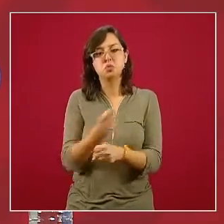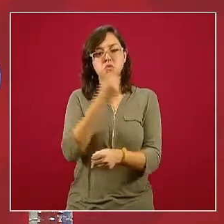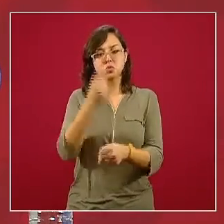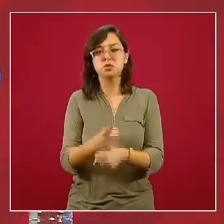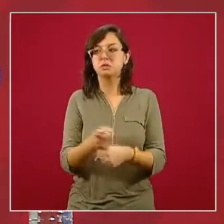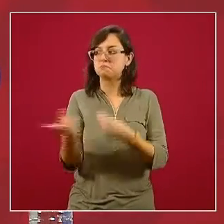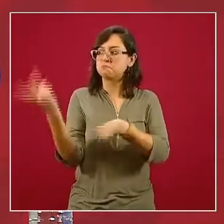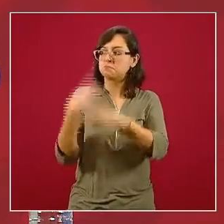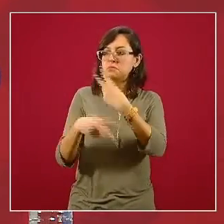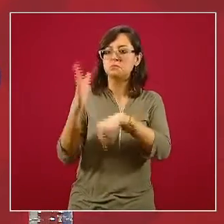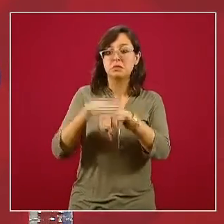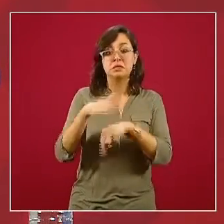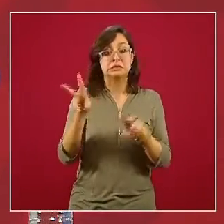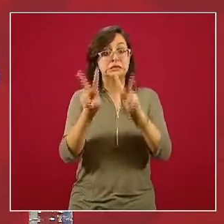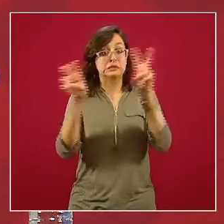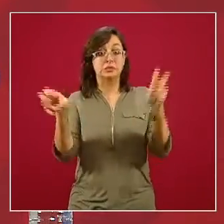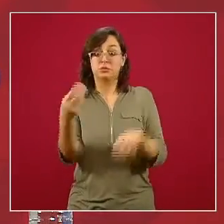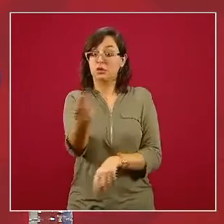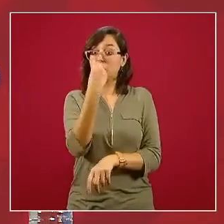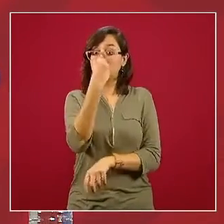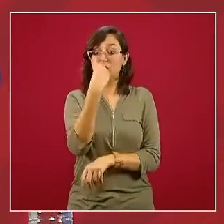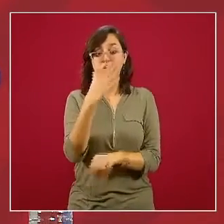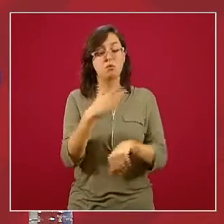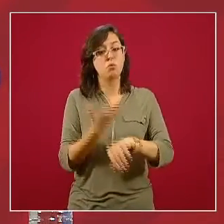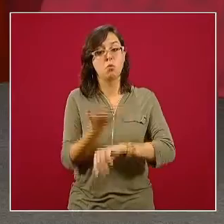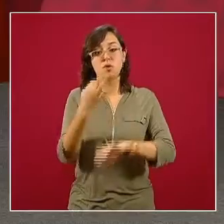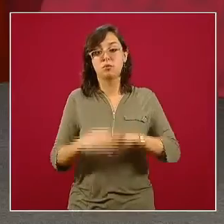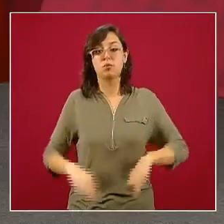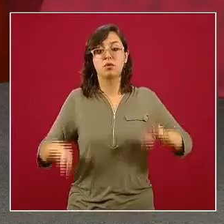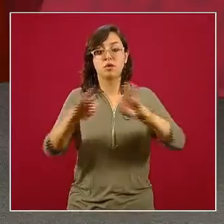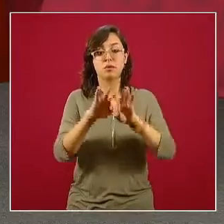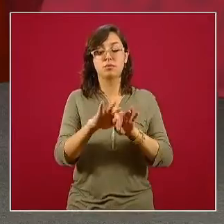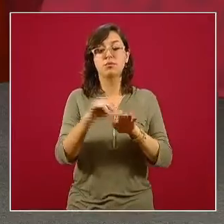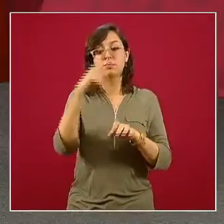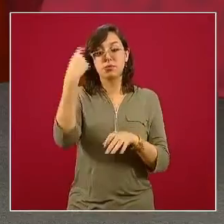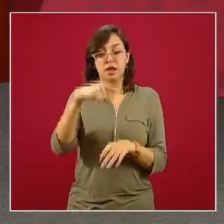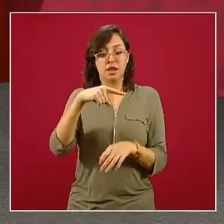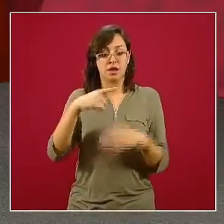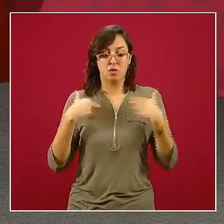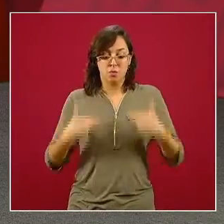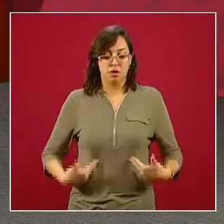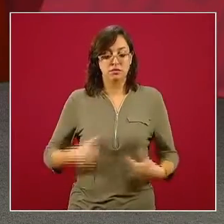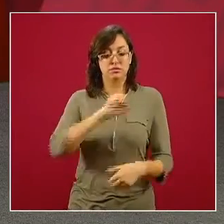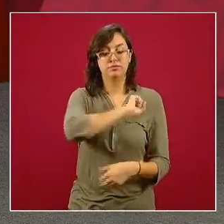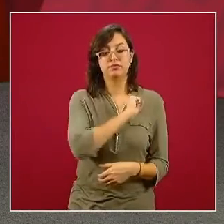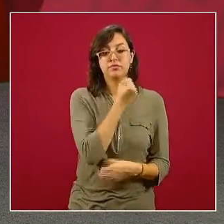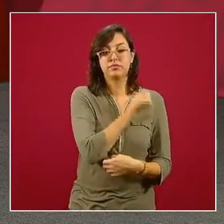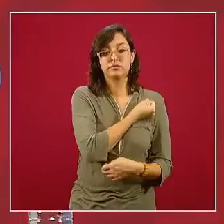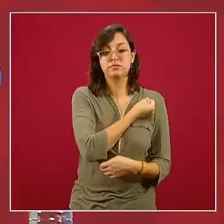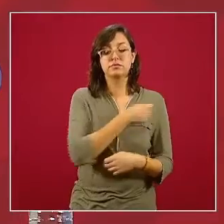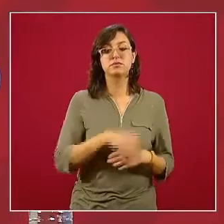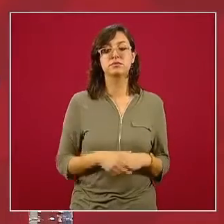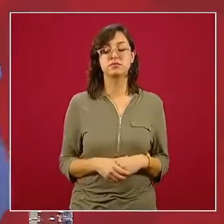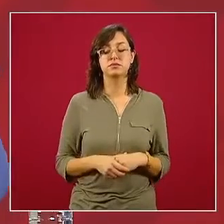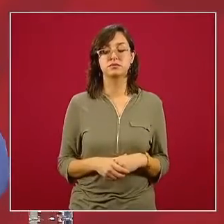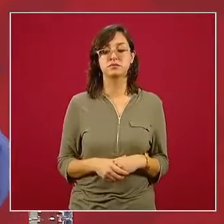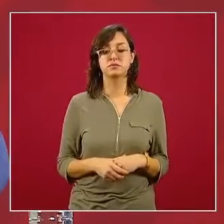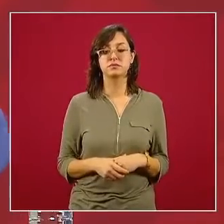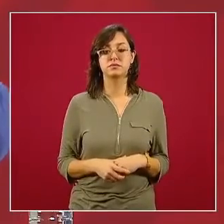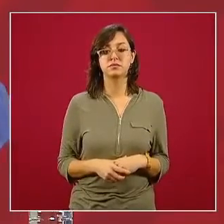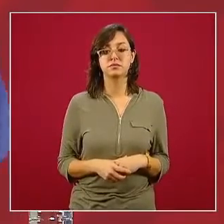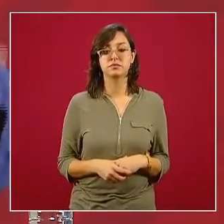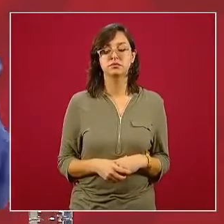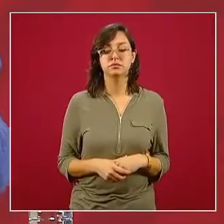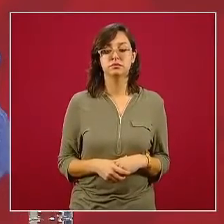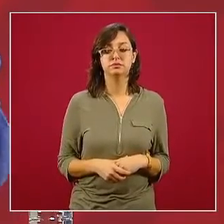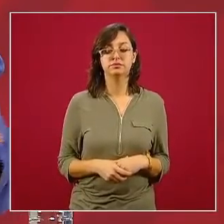usted bien señala, la nutrición es un aspecto fundamental de la salud humana. En su momento, ya